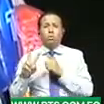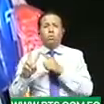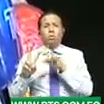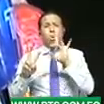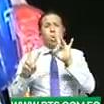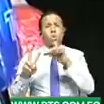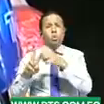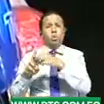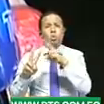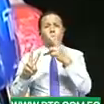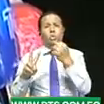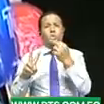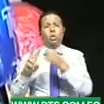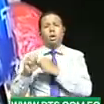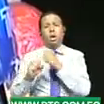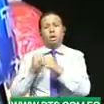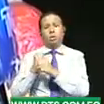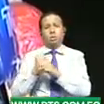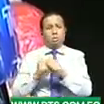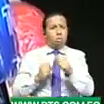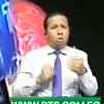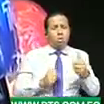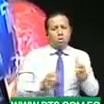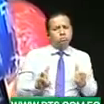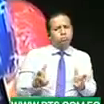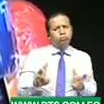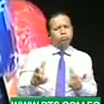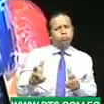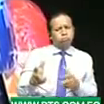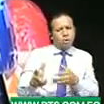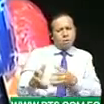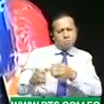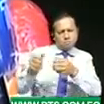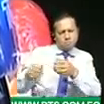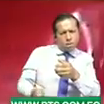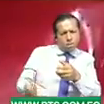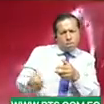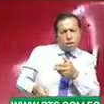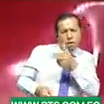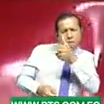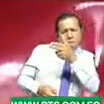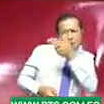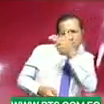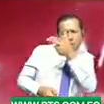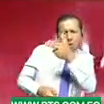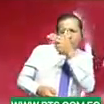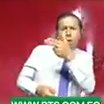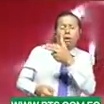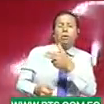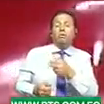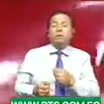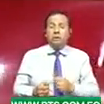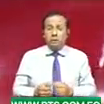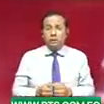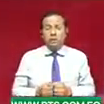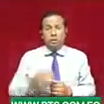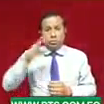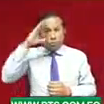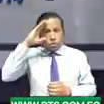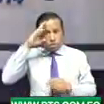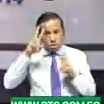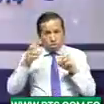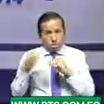años y proceder a realizar le algunos disparos de arma de fuego criminalística presente para trasladar el cuerpo a la morgue